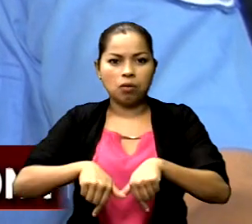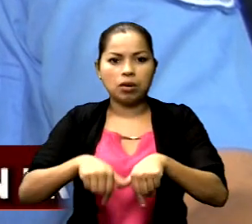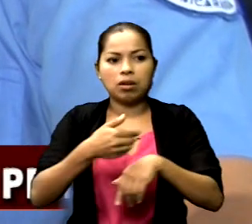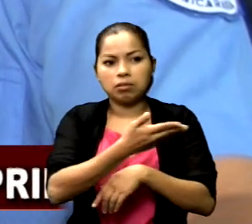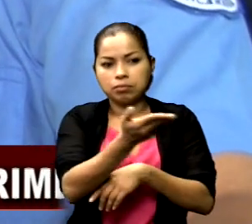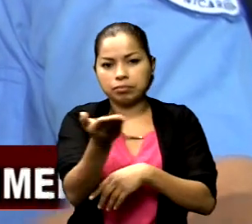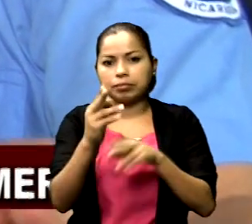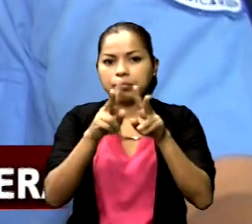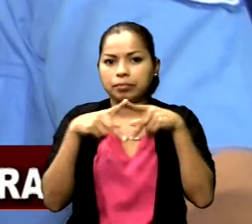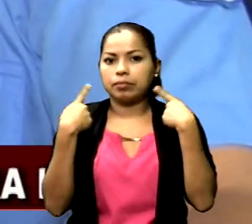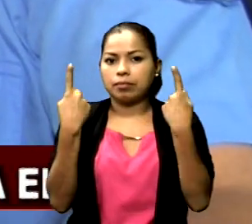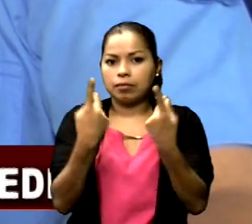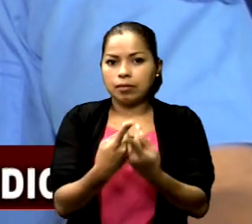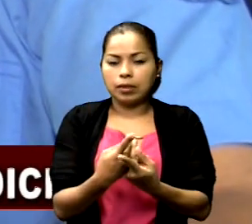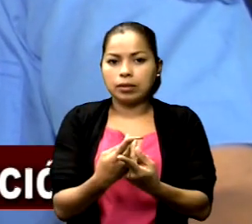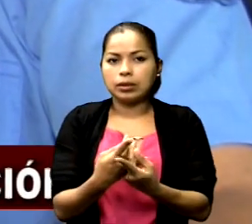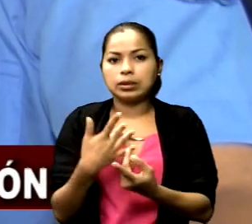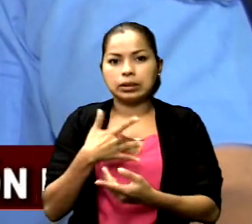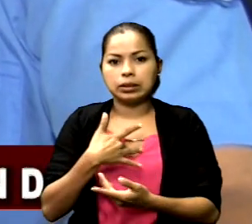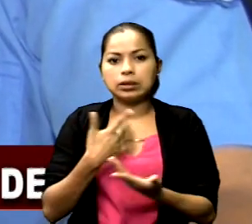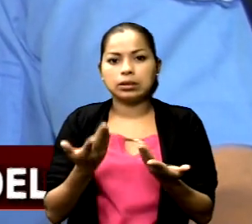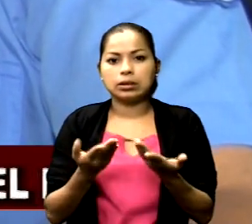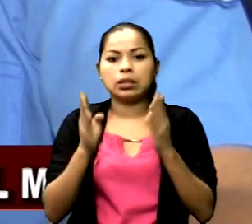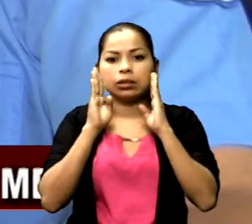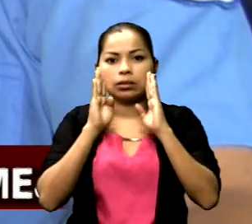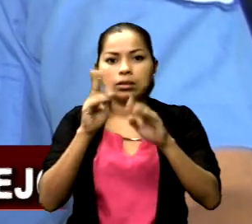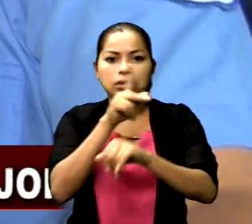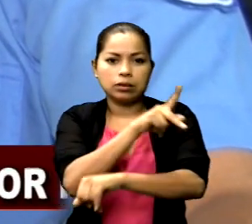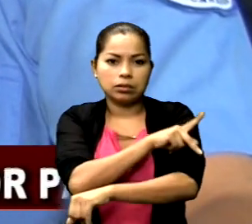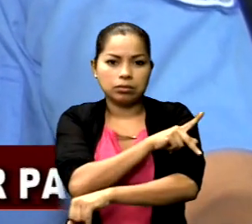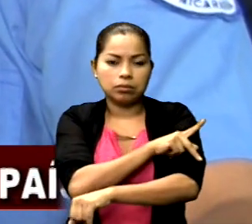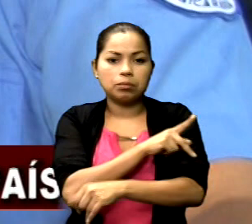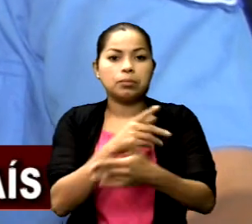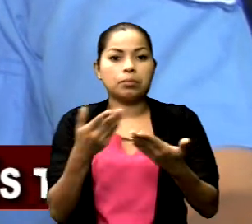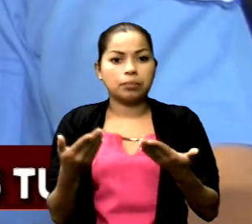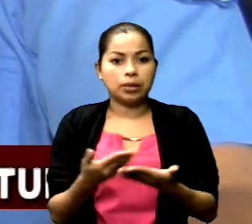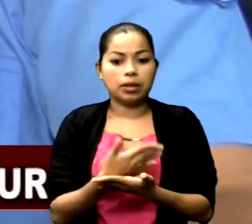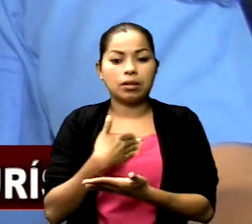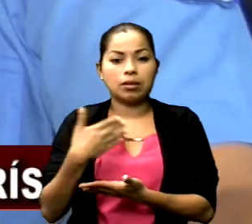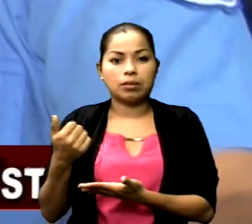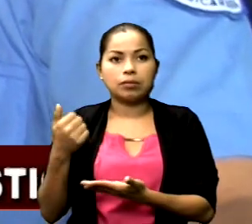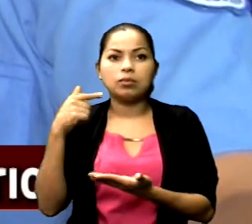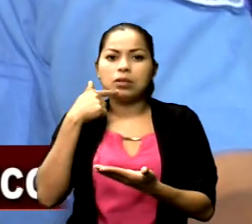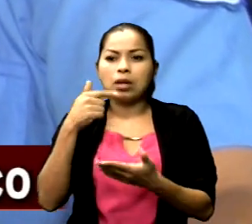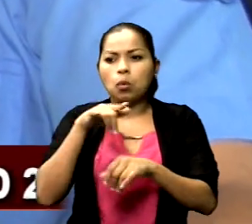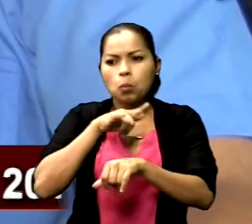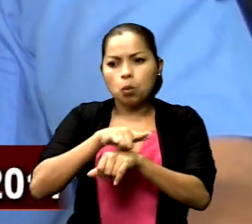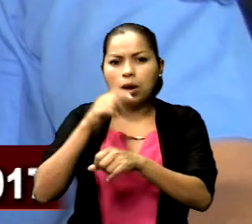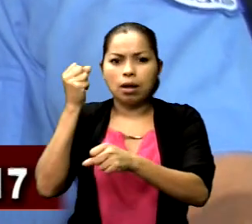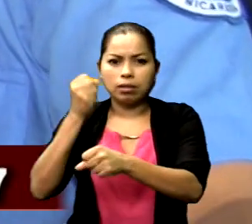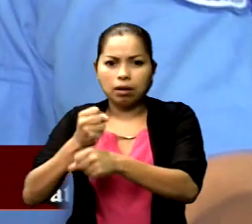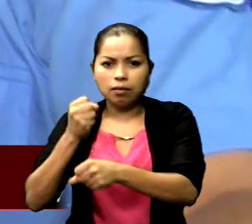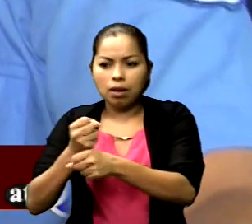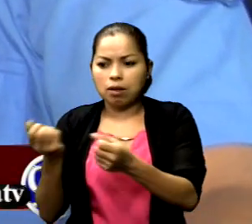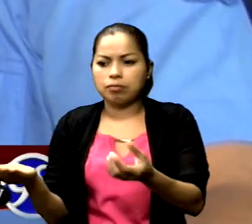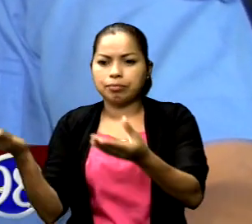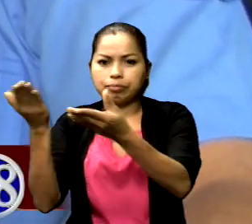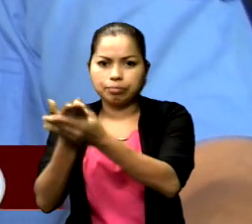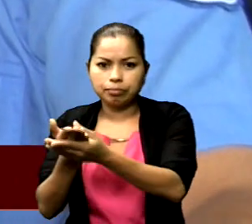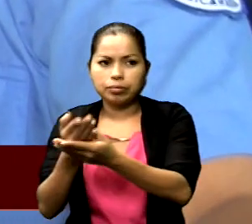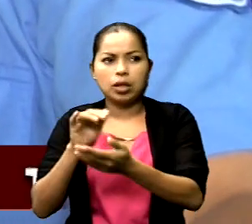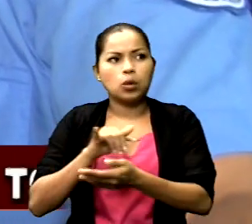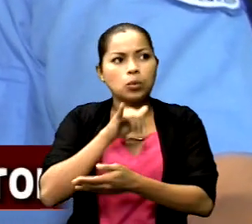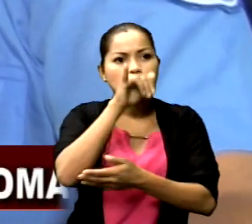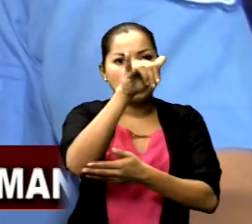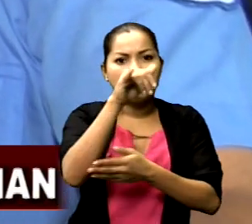pobladores que requieren los servicios de certificado de conducta. Estos, recuerden, son para trámites laborales, son para